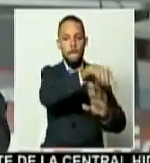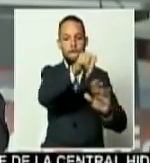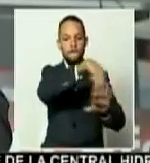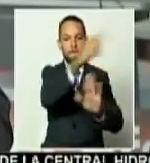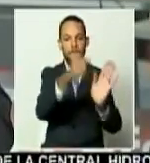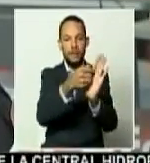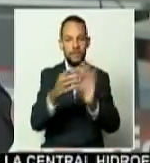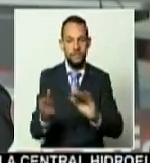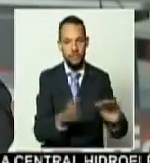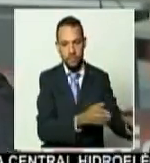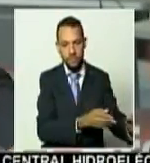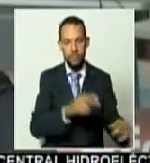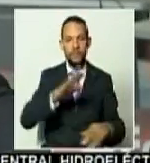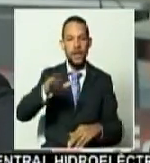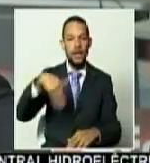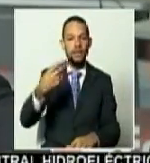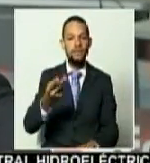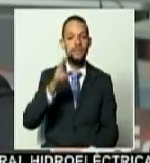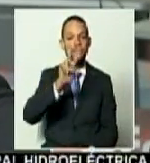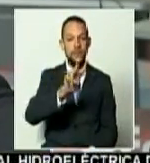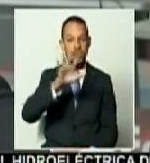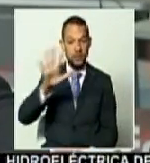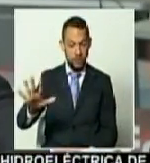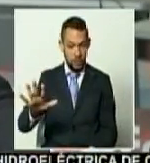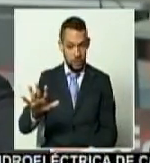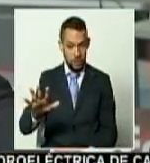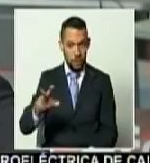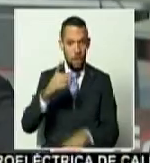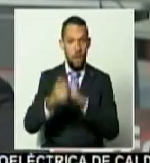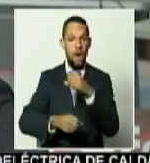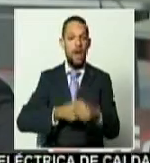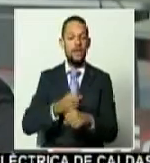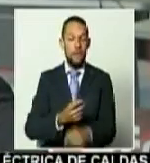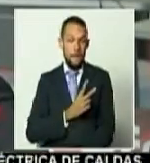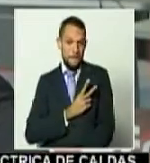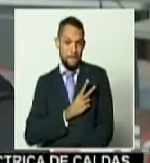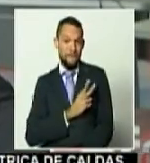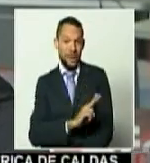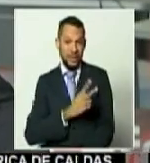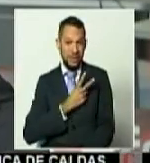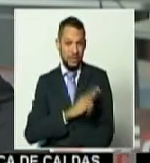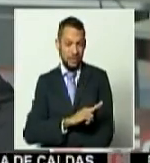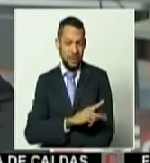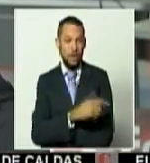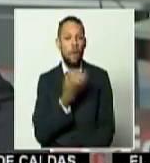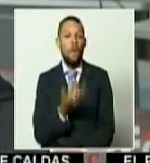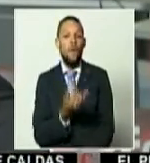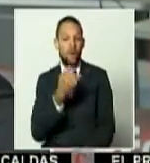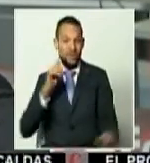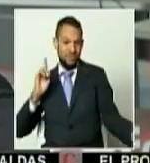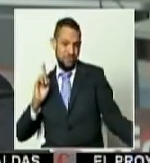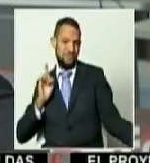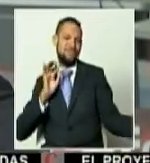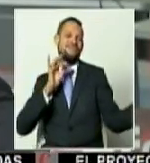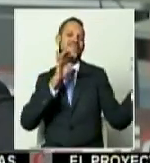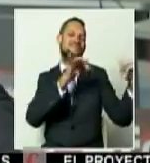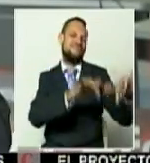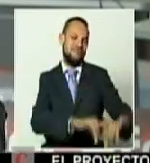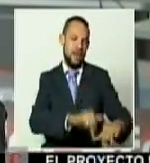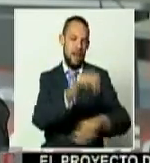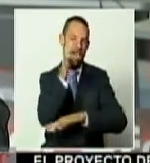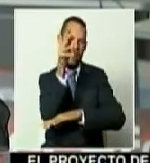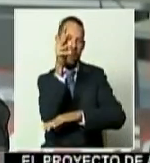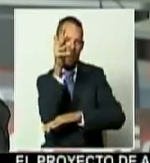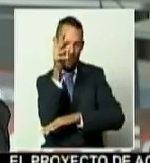Increíble, después de 25 años de la masacre de Trujillo Valle, aún hay víctimas sin reparar. Hoy se reencontraron en un foro en Armenia liderado por